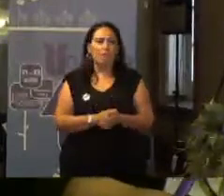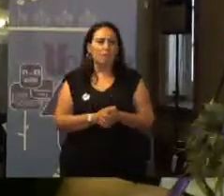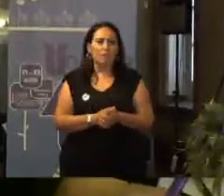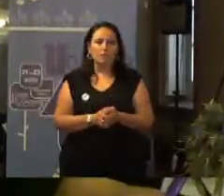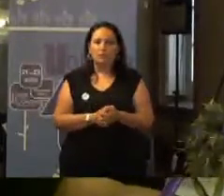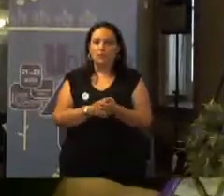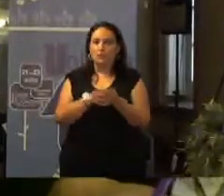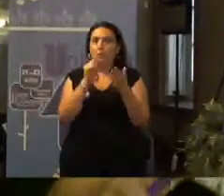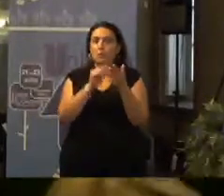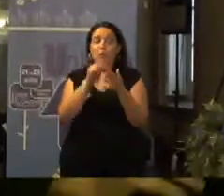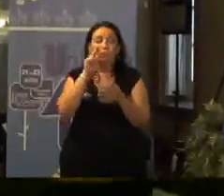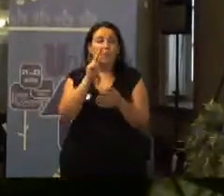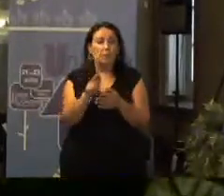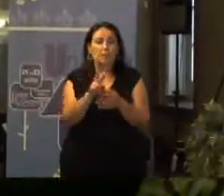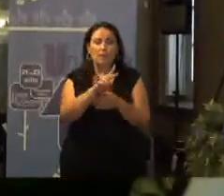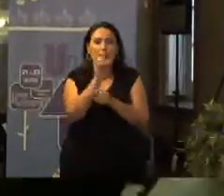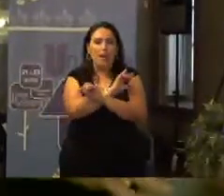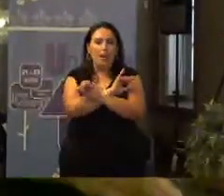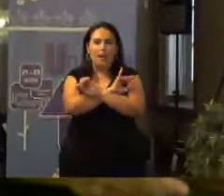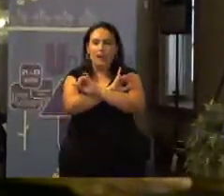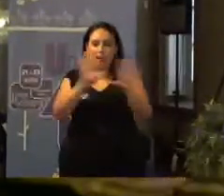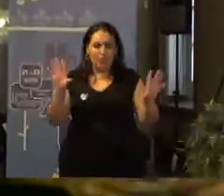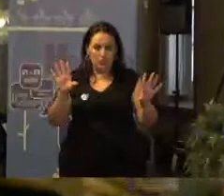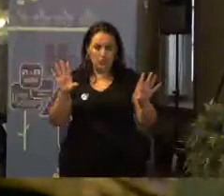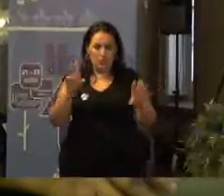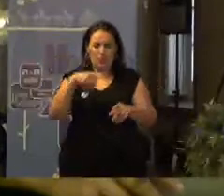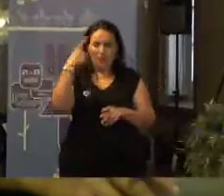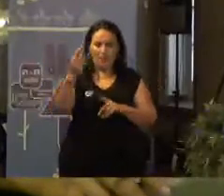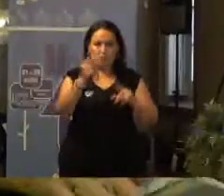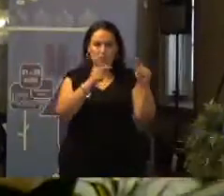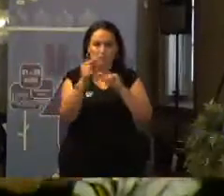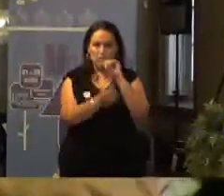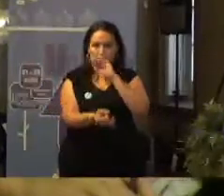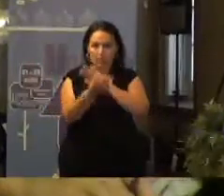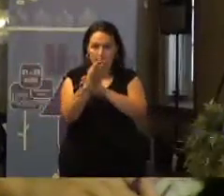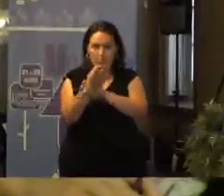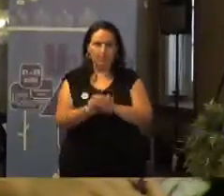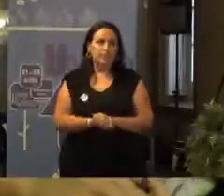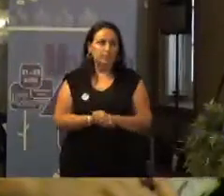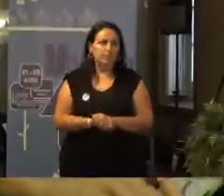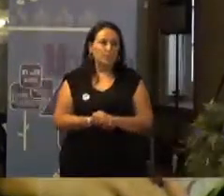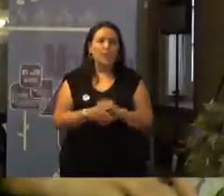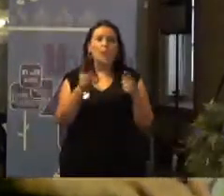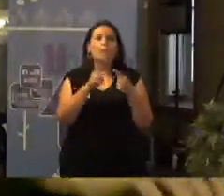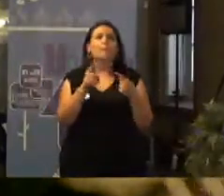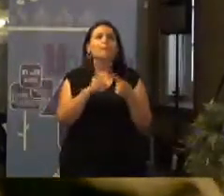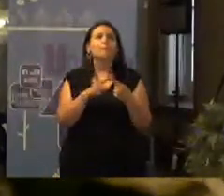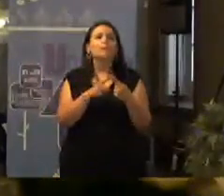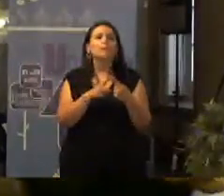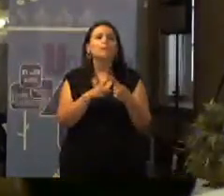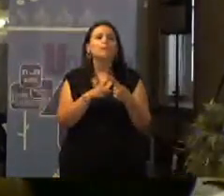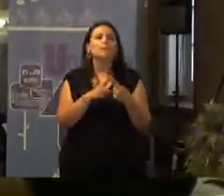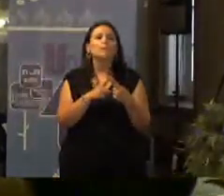rotundos para facilitar despois o debate, o coloquio. O primeiro postulado é